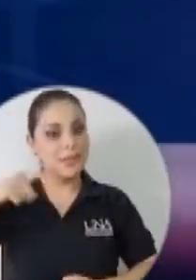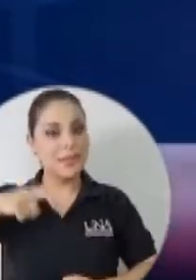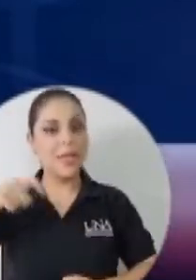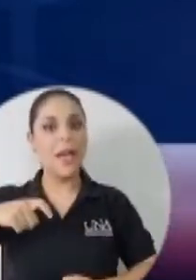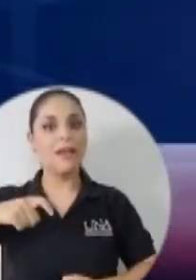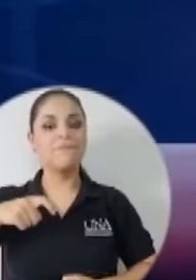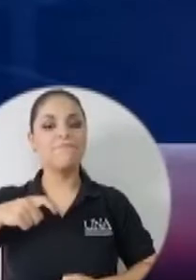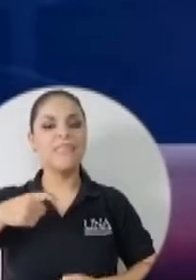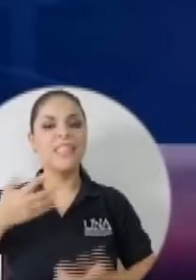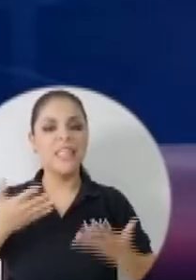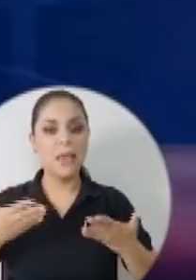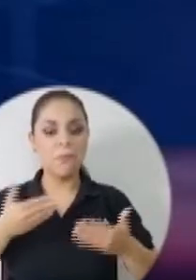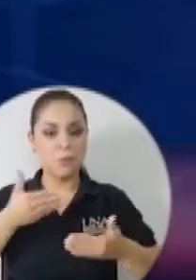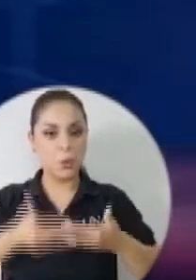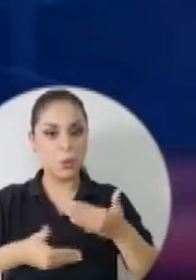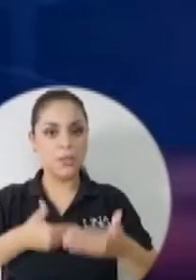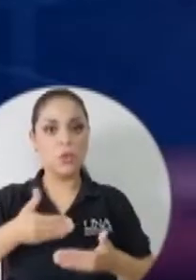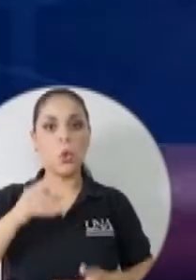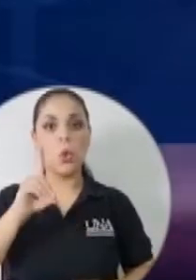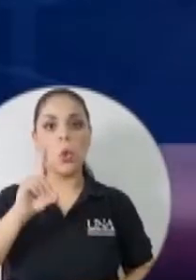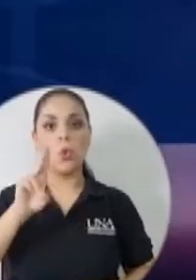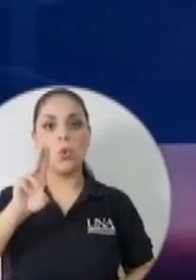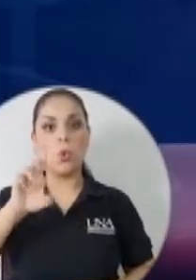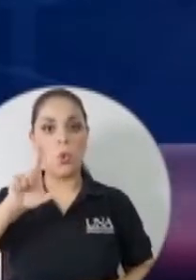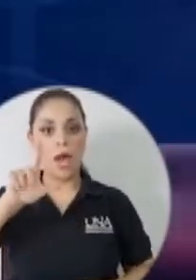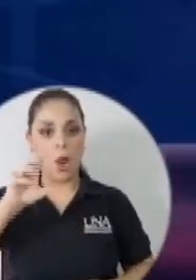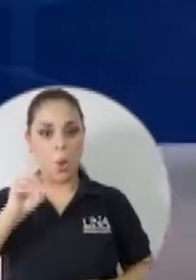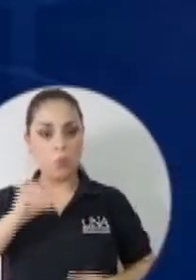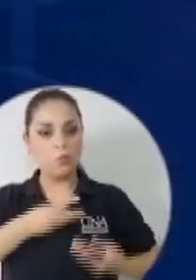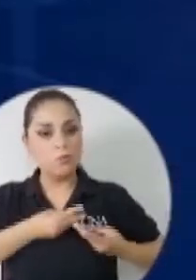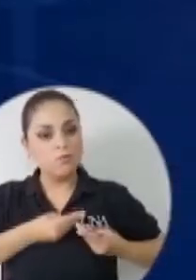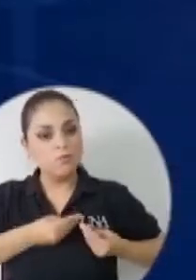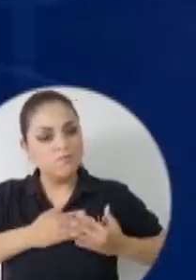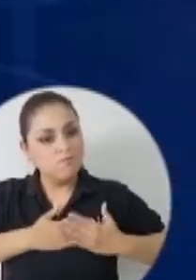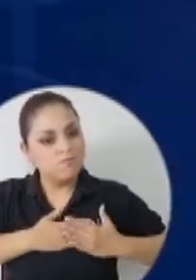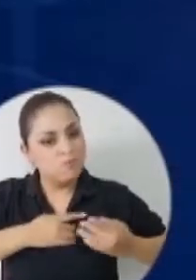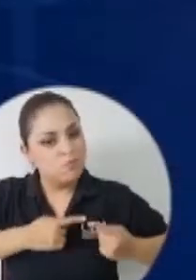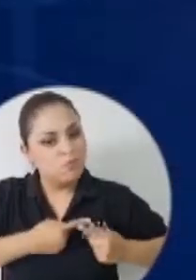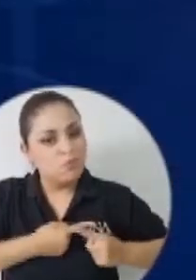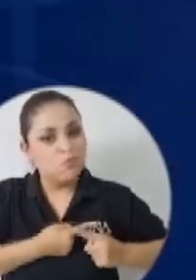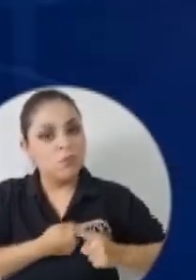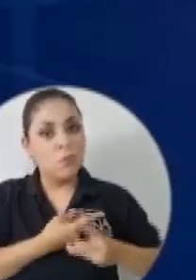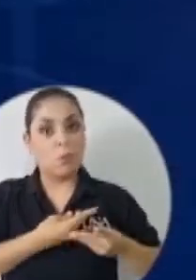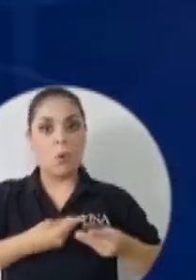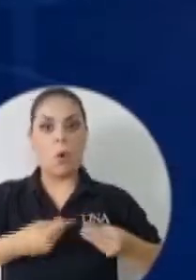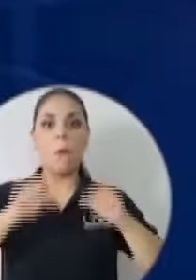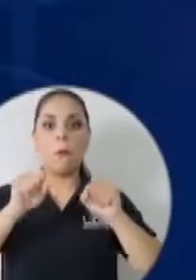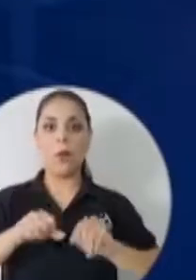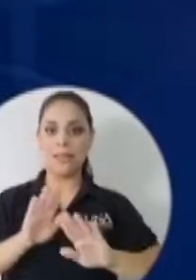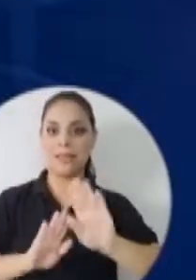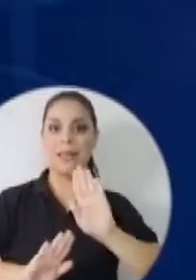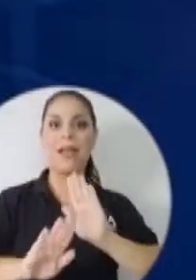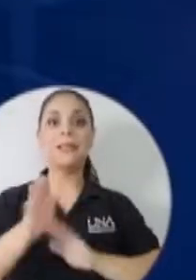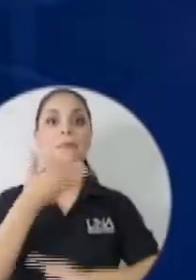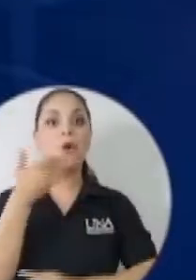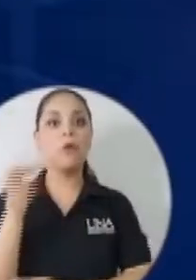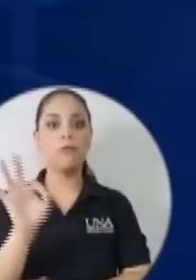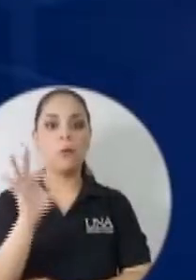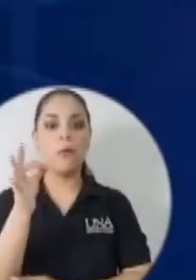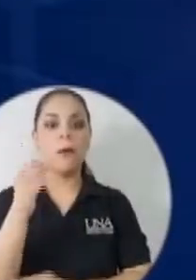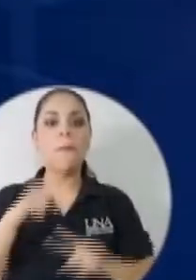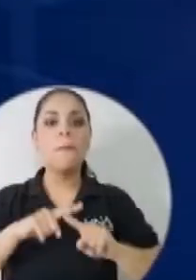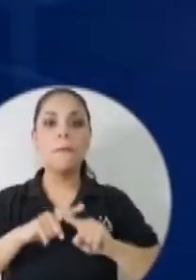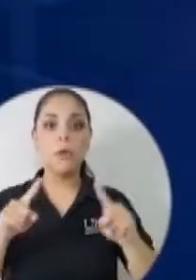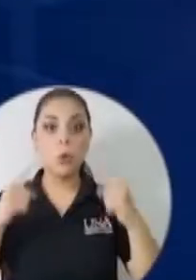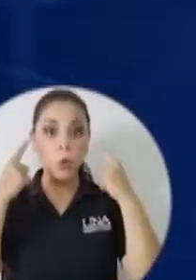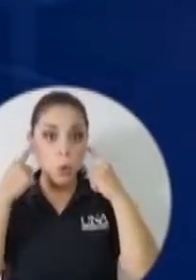necesidad de desarrollar lo que se ha llamado un proceso de duelo para poder sobrellevar esto y salir adelante de la mejor manera